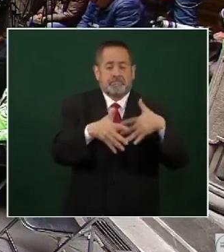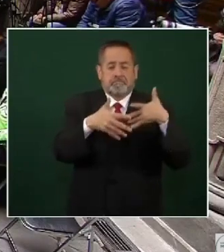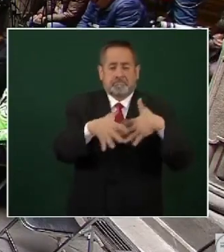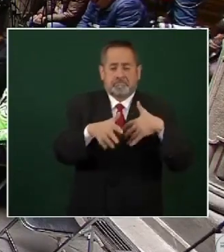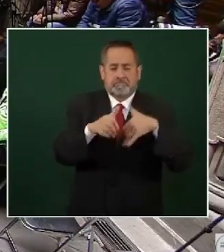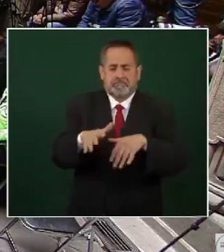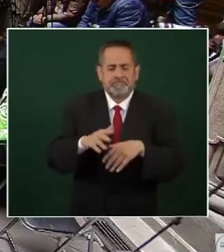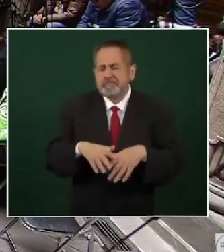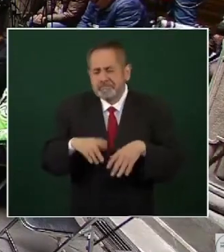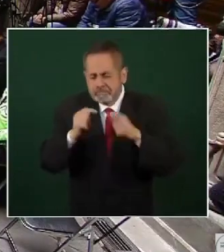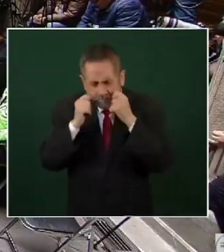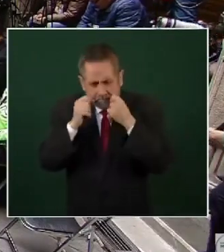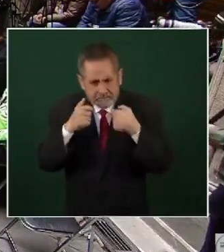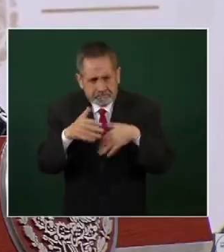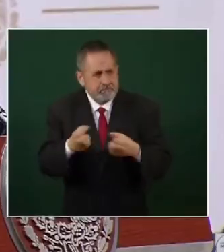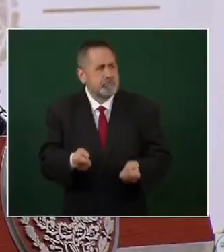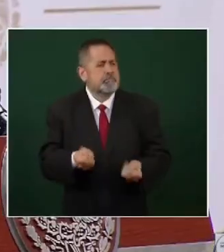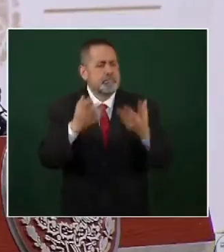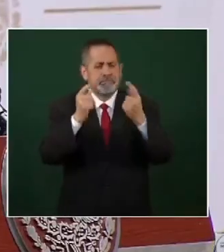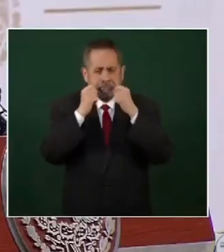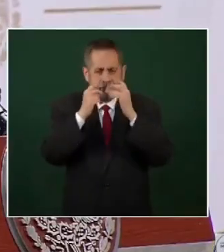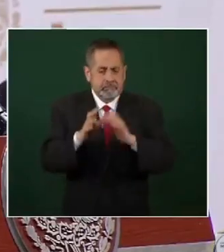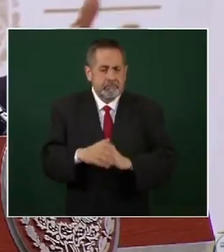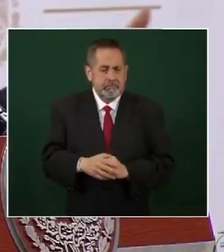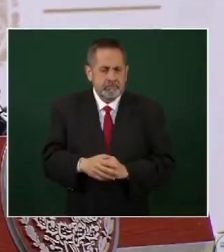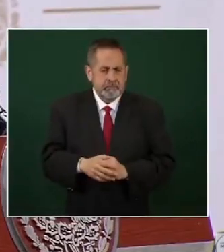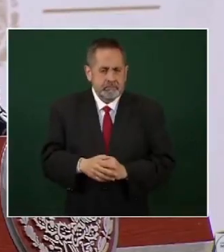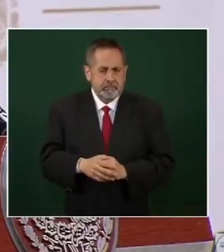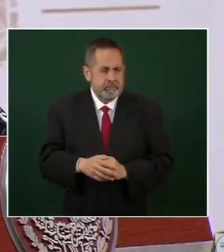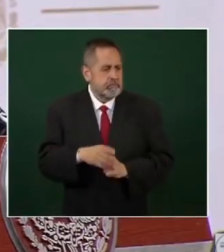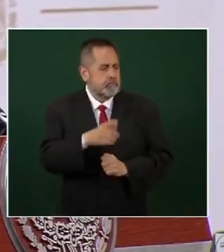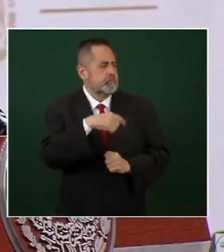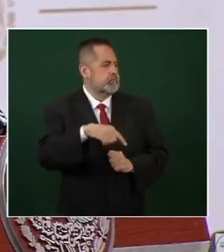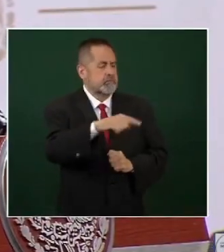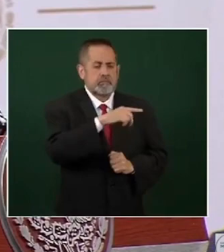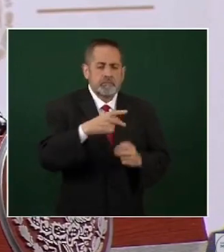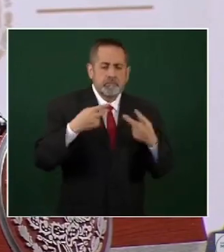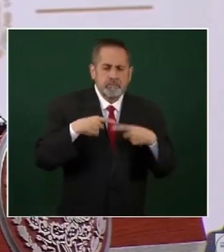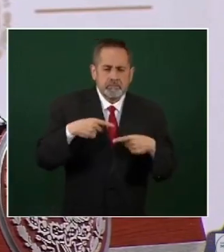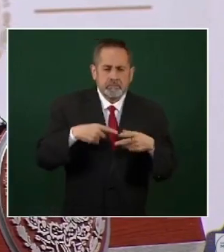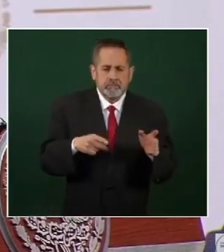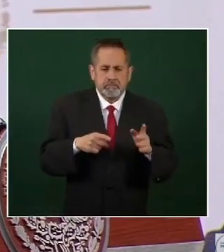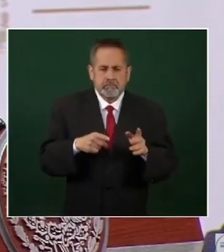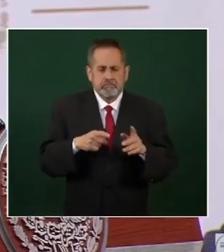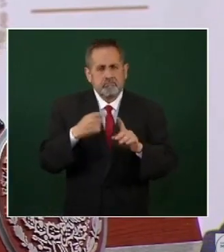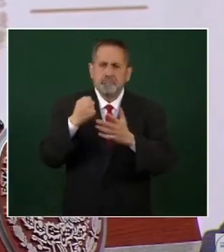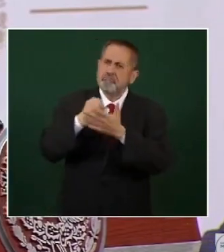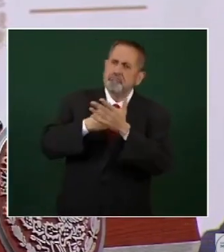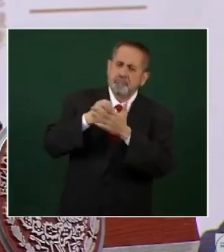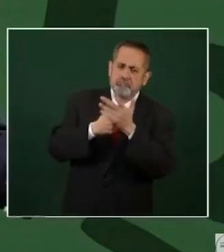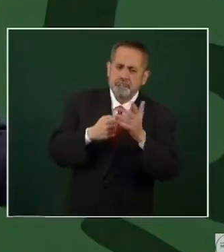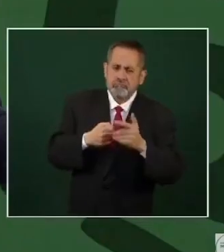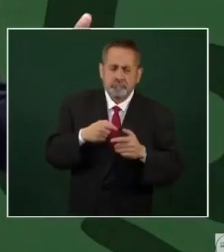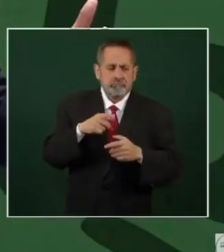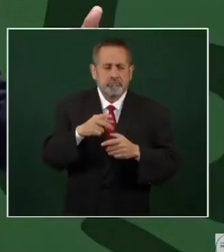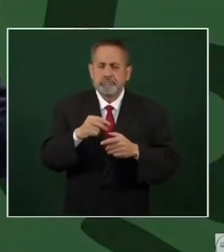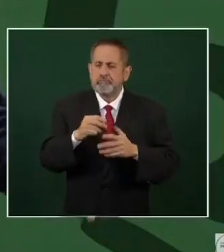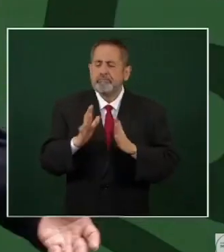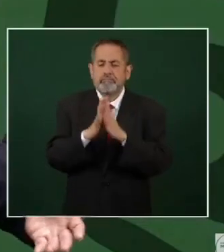que participan, porque la gente, aunque tenga simpatía por sus causas, no